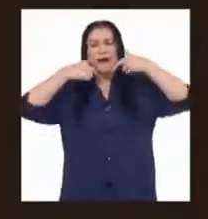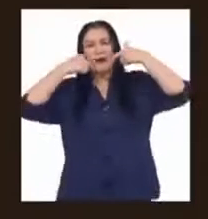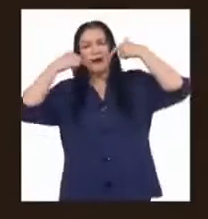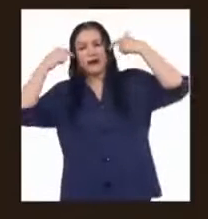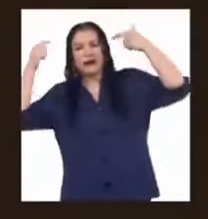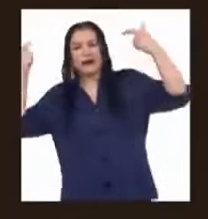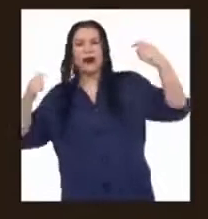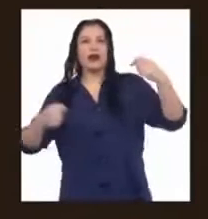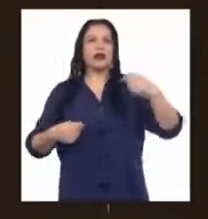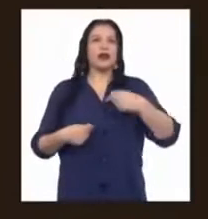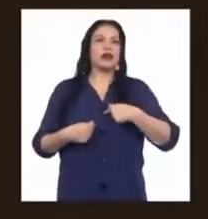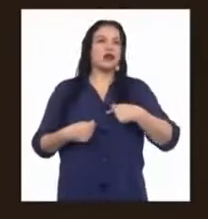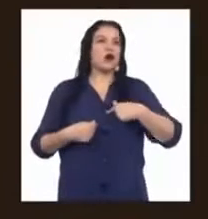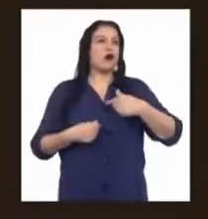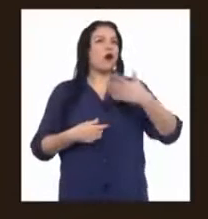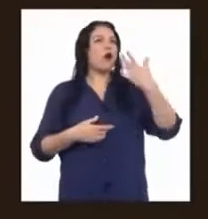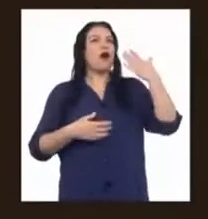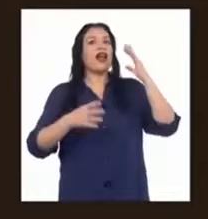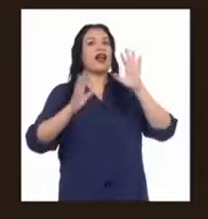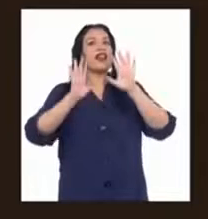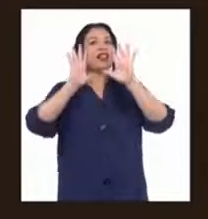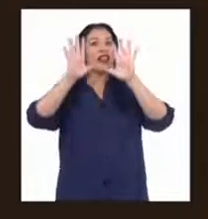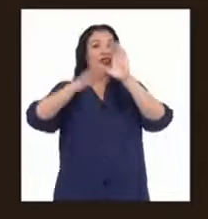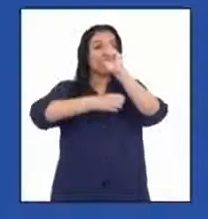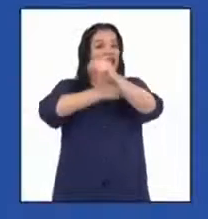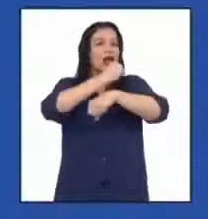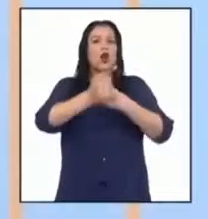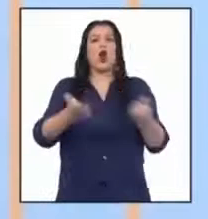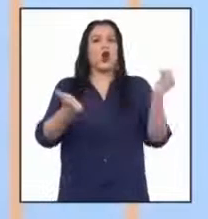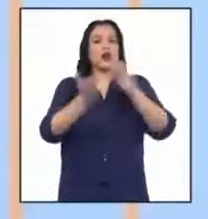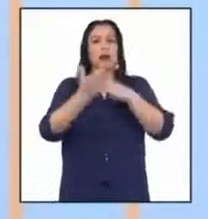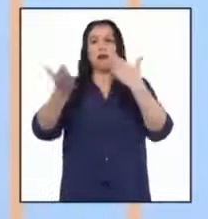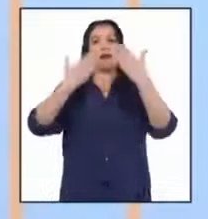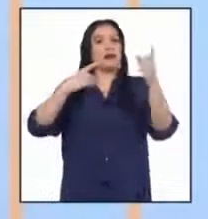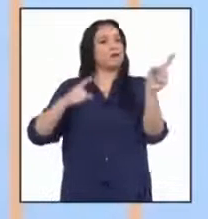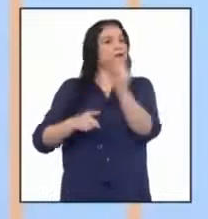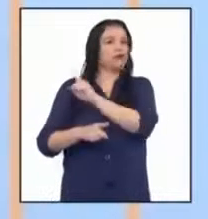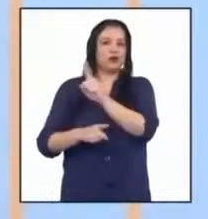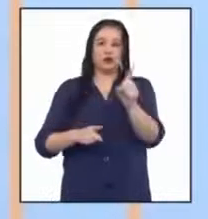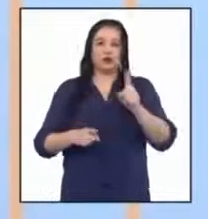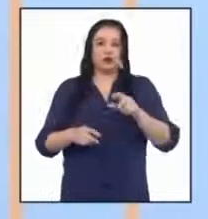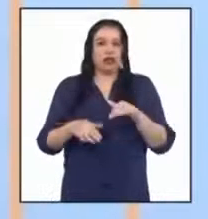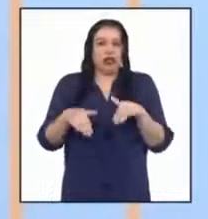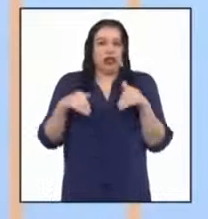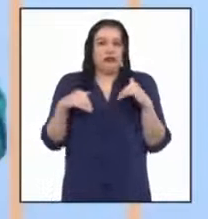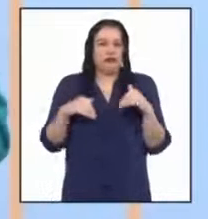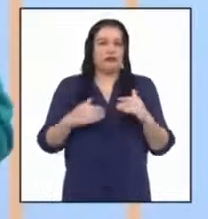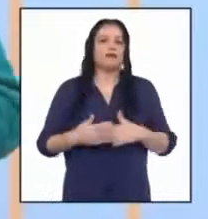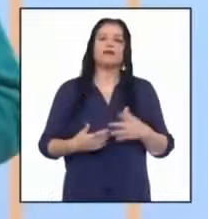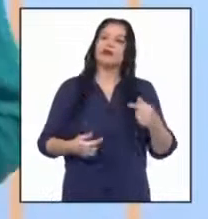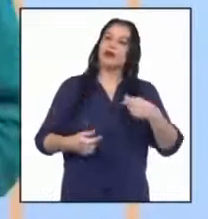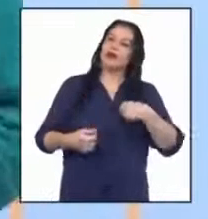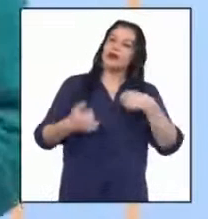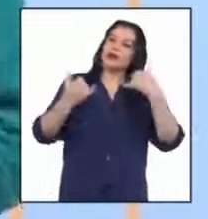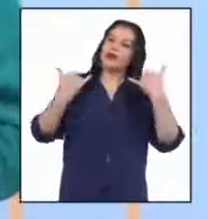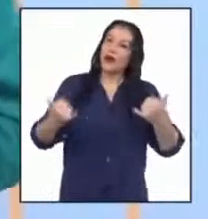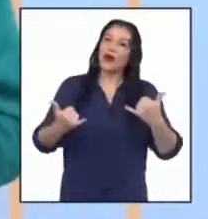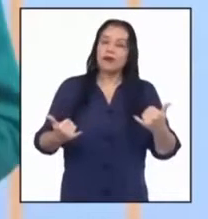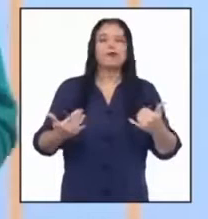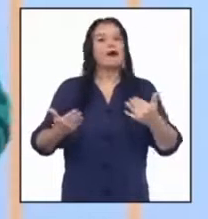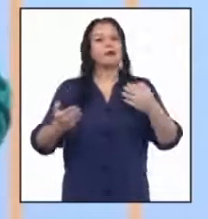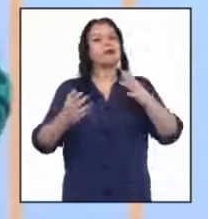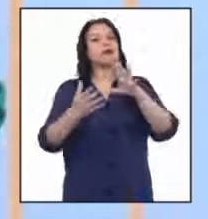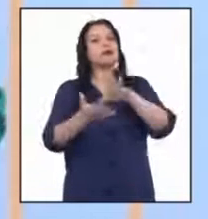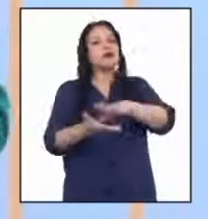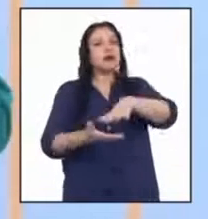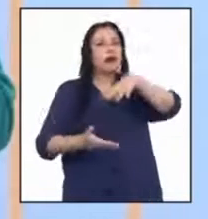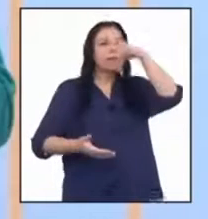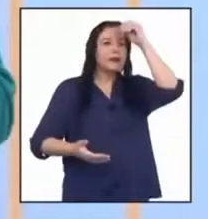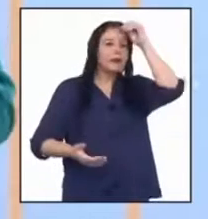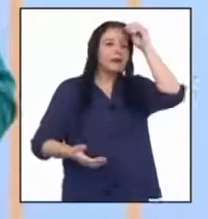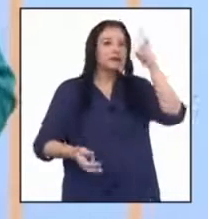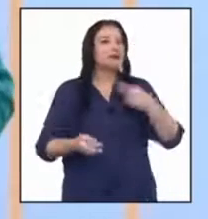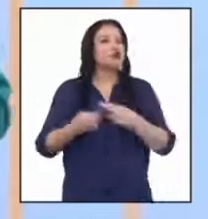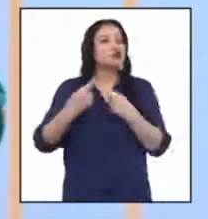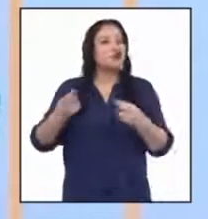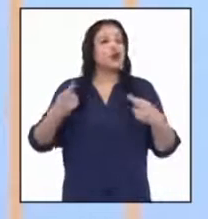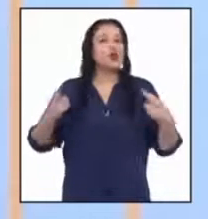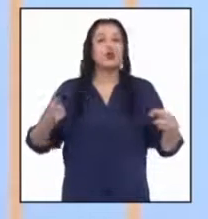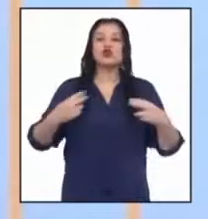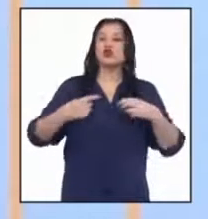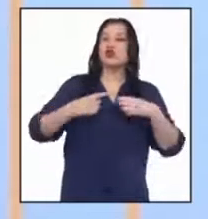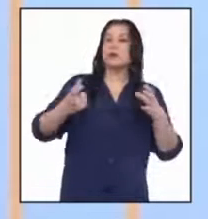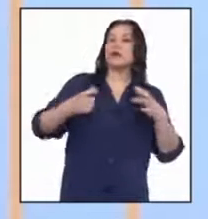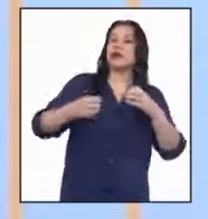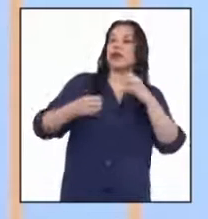público en 10 años, creo. Bueno, chicas y chicos, entonces hoy vamos a aprender sobre un recurso de expresión